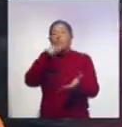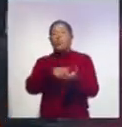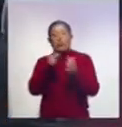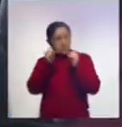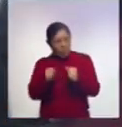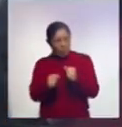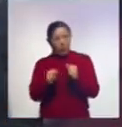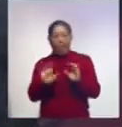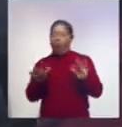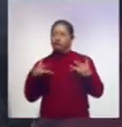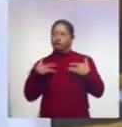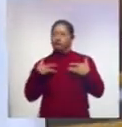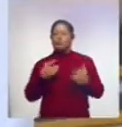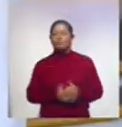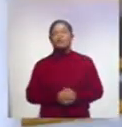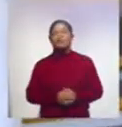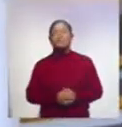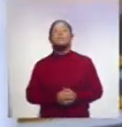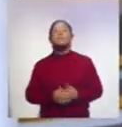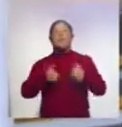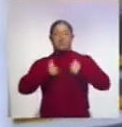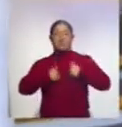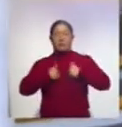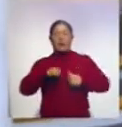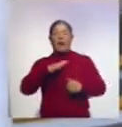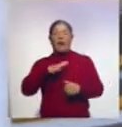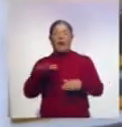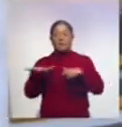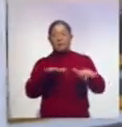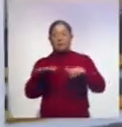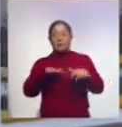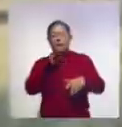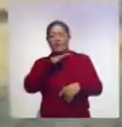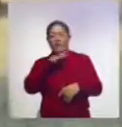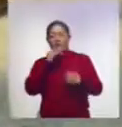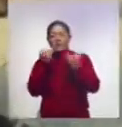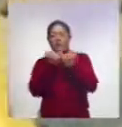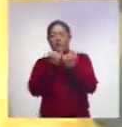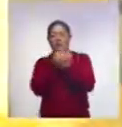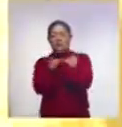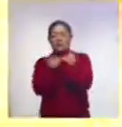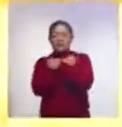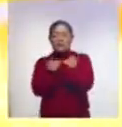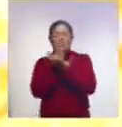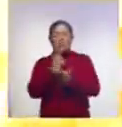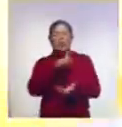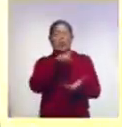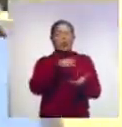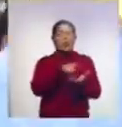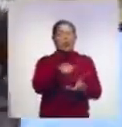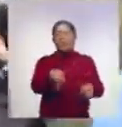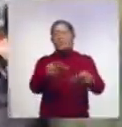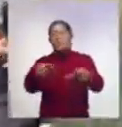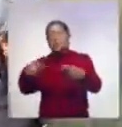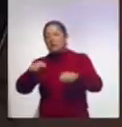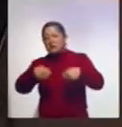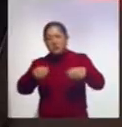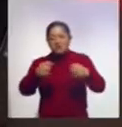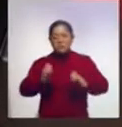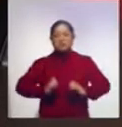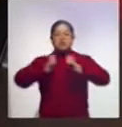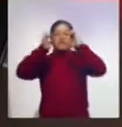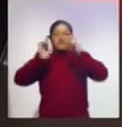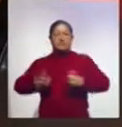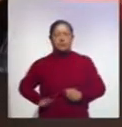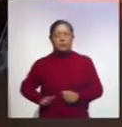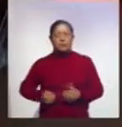esta conferencia, se realizaron en Chautempan simulacros en instituciones educativas, centros comerciales y edificios públicos. Para